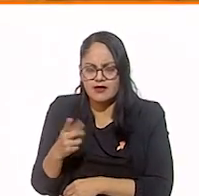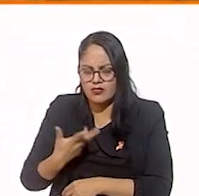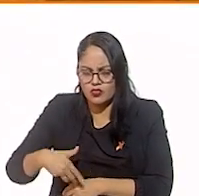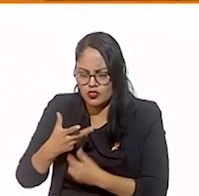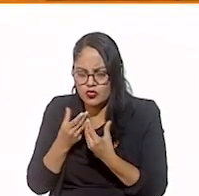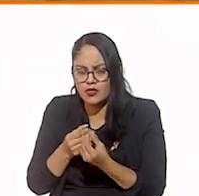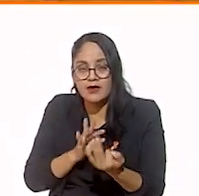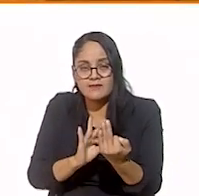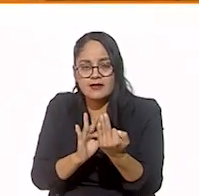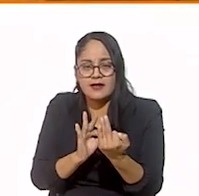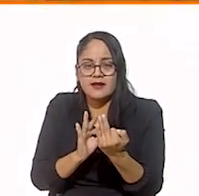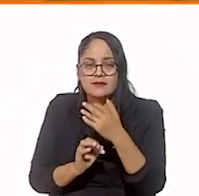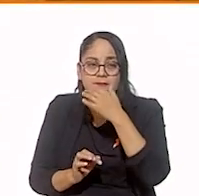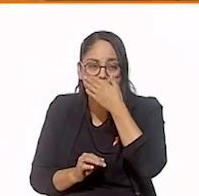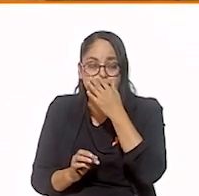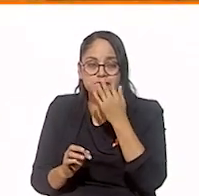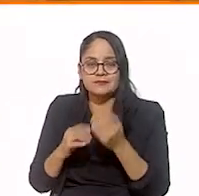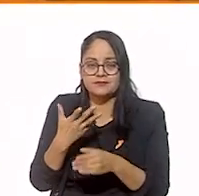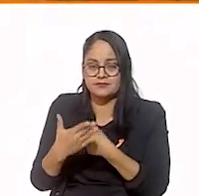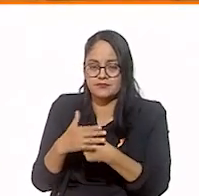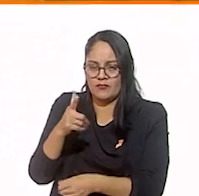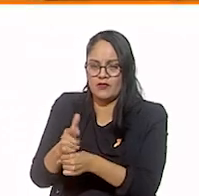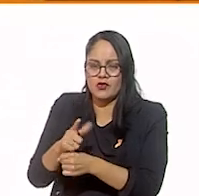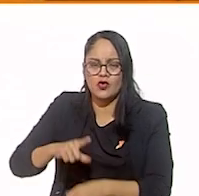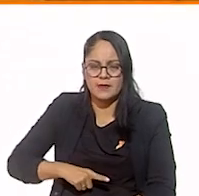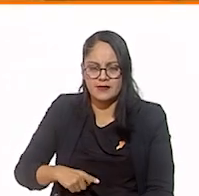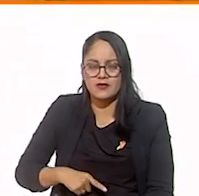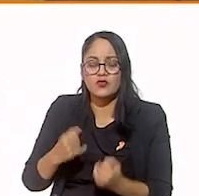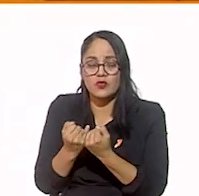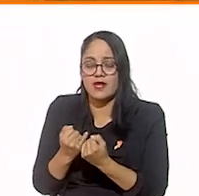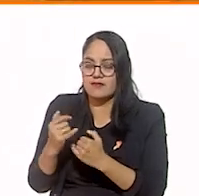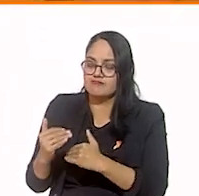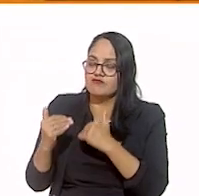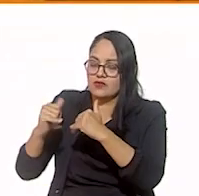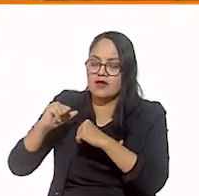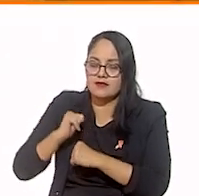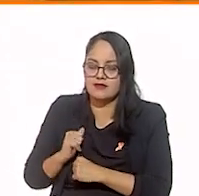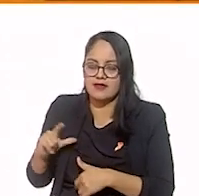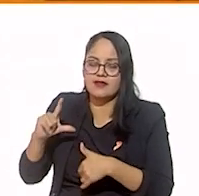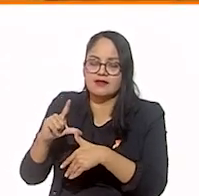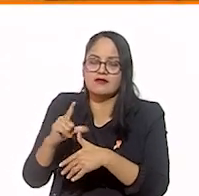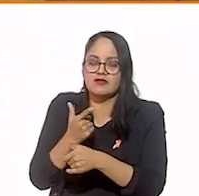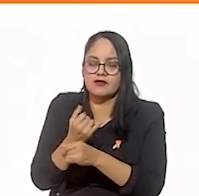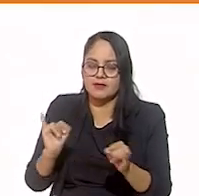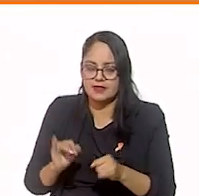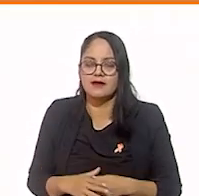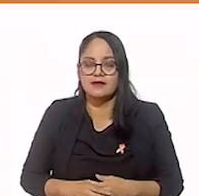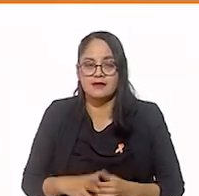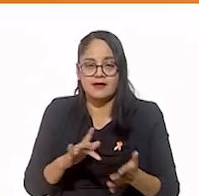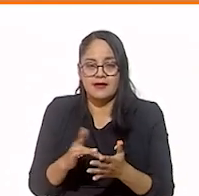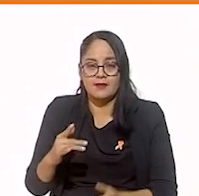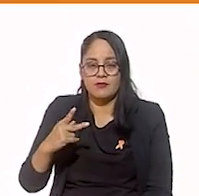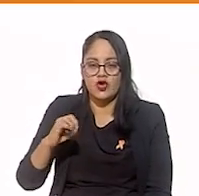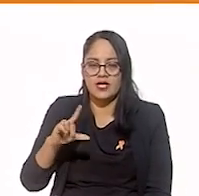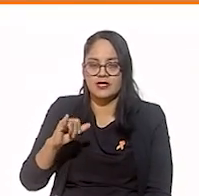un planteamiento de una batalla que va más allá de los gobiernos, como insisto, sino que tiene que ver con la soberanía común latinoamericana. William Serafino, muchas gracias. Gracias a usted.